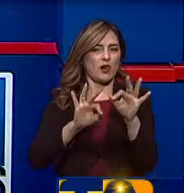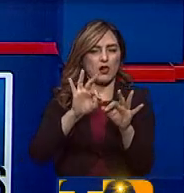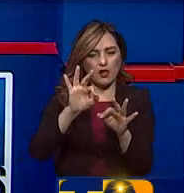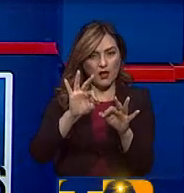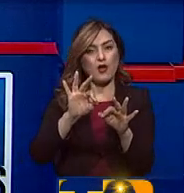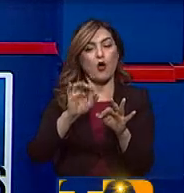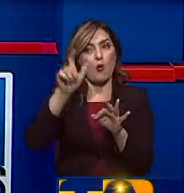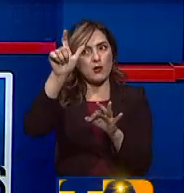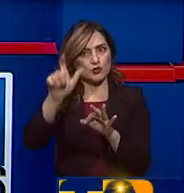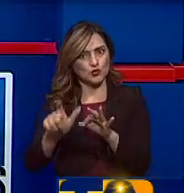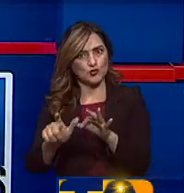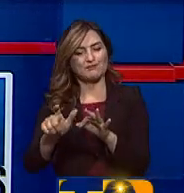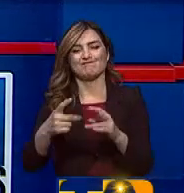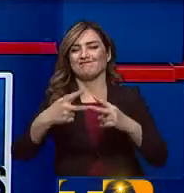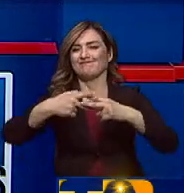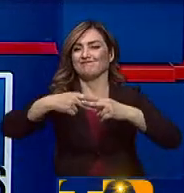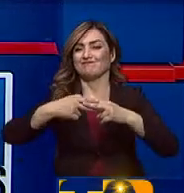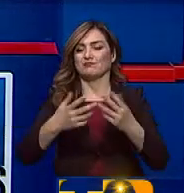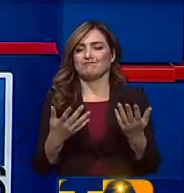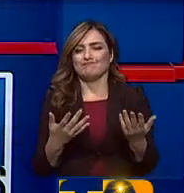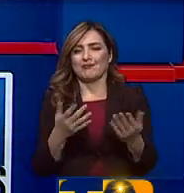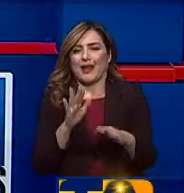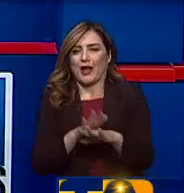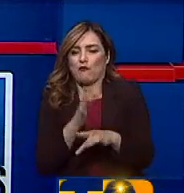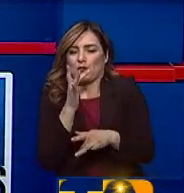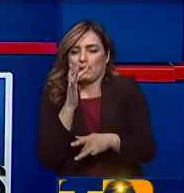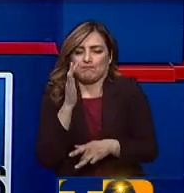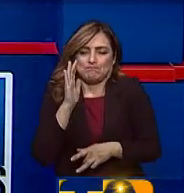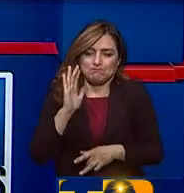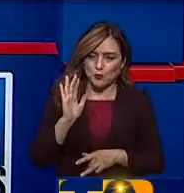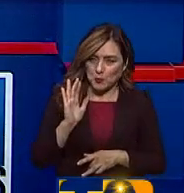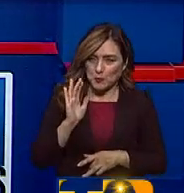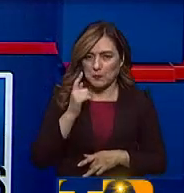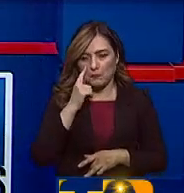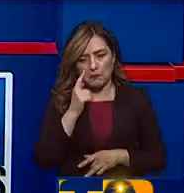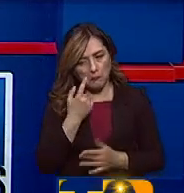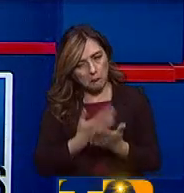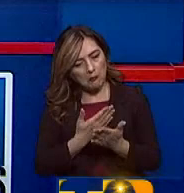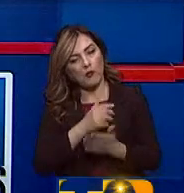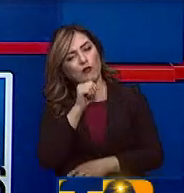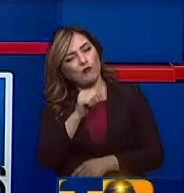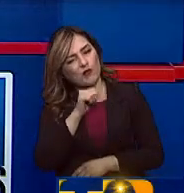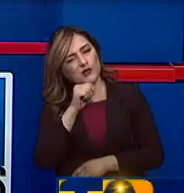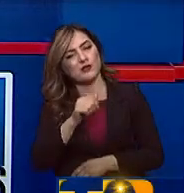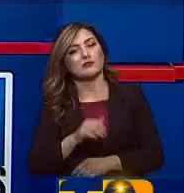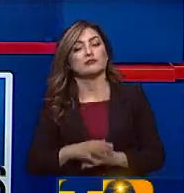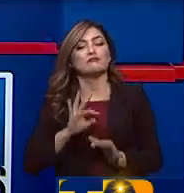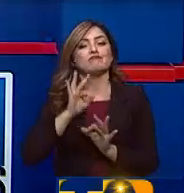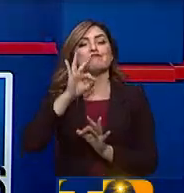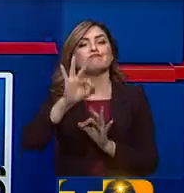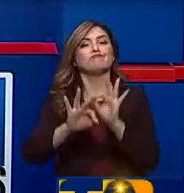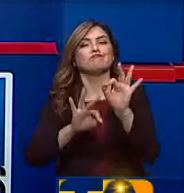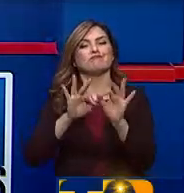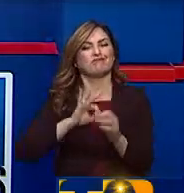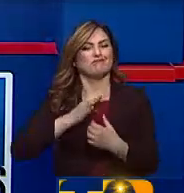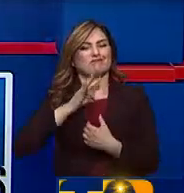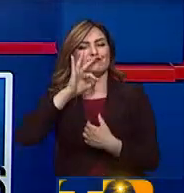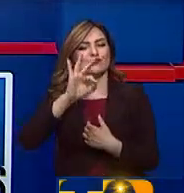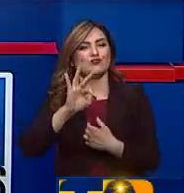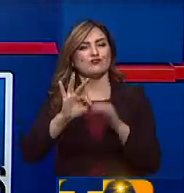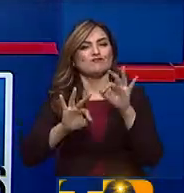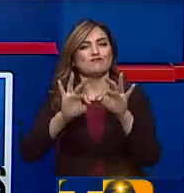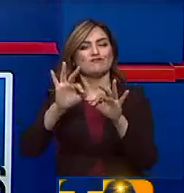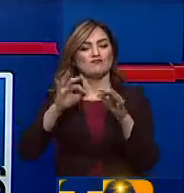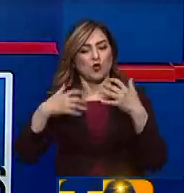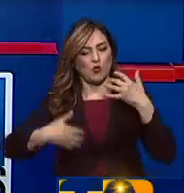virus hacia otra persona que hasta ahora no se demuestra que cause enfermedad, pero es decir, la transmisión del virus del SARS-CoV-2 en